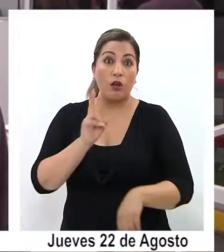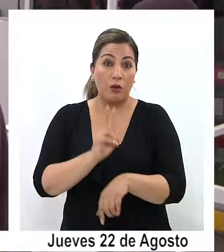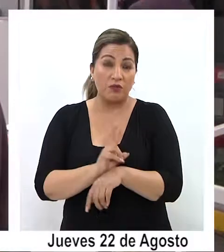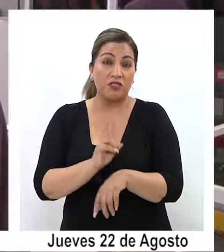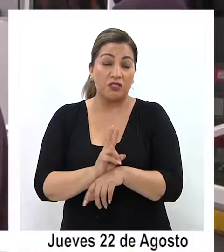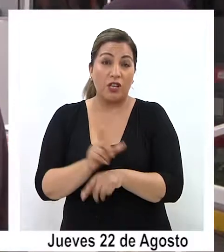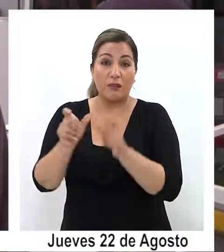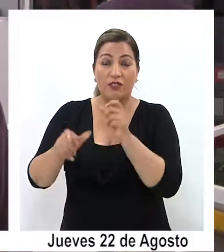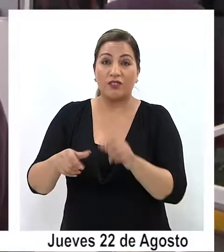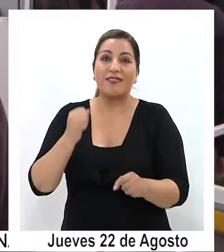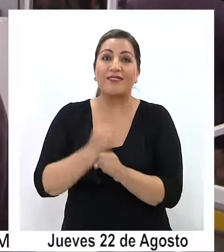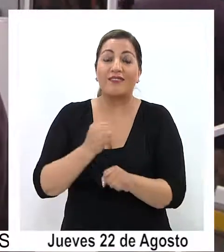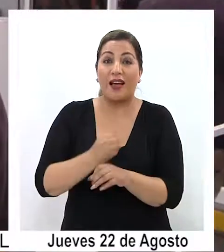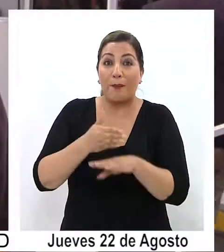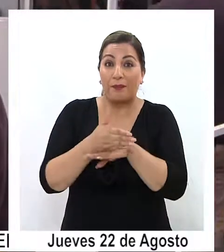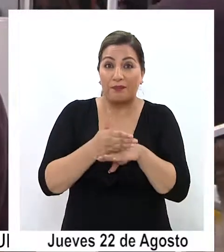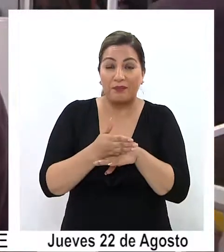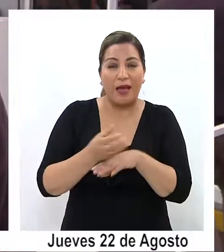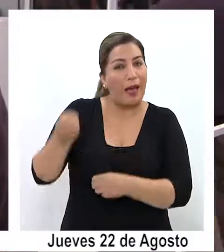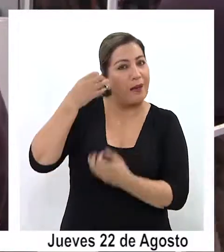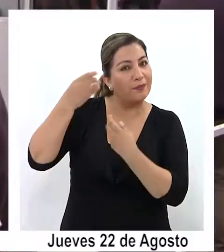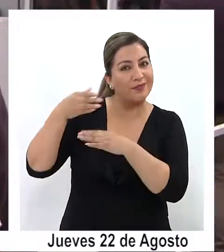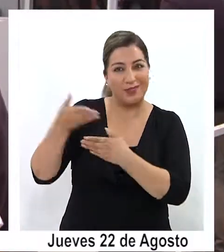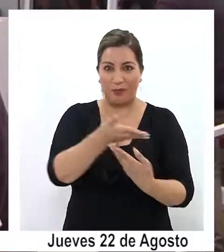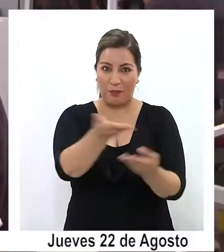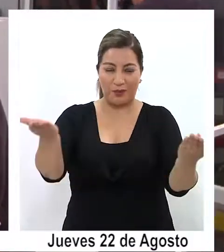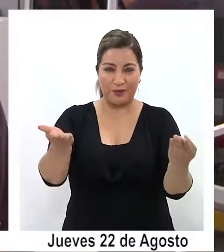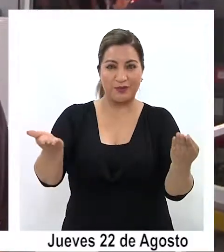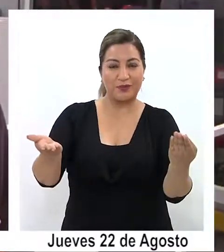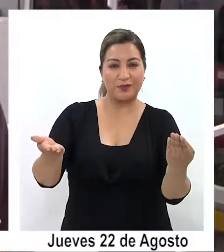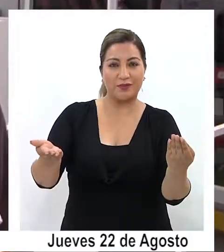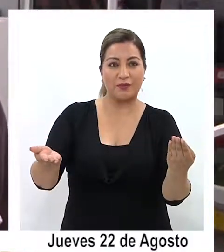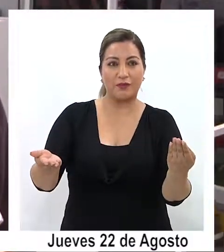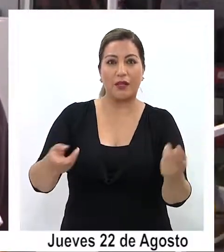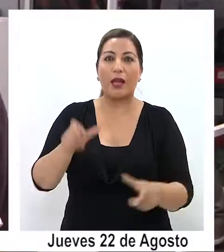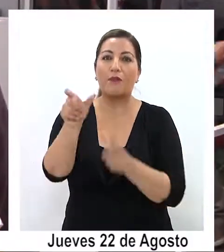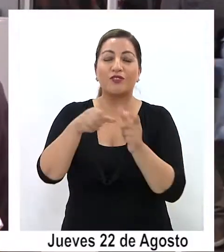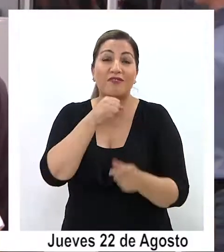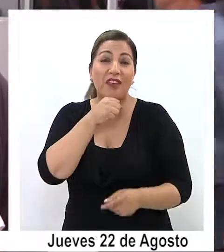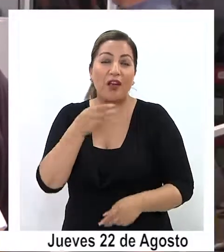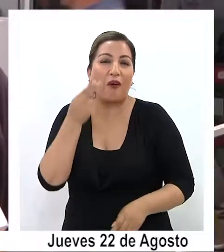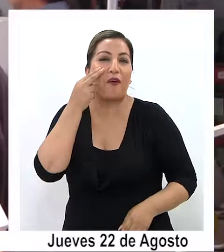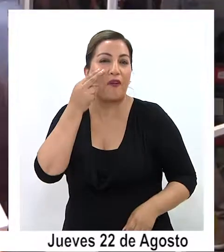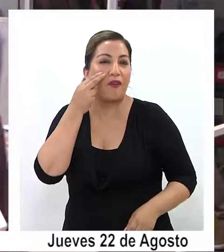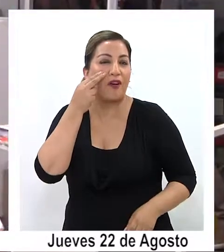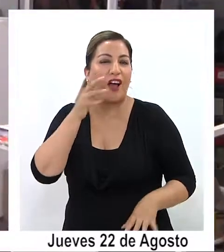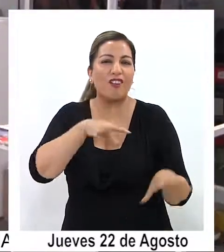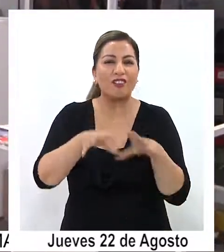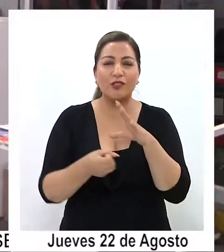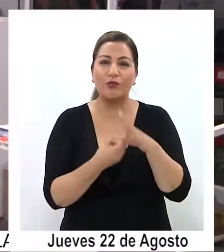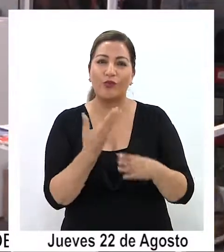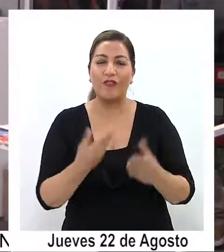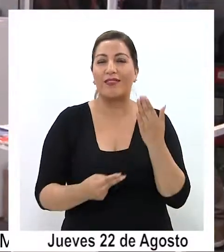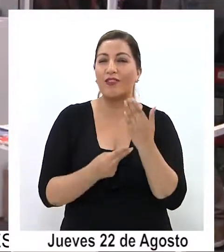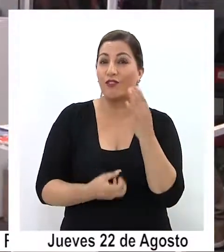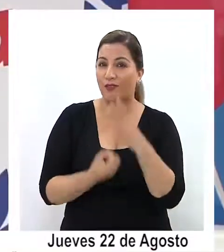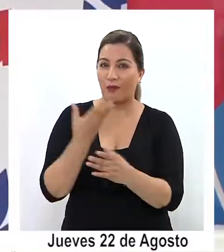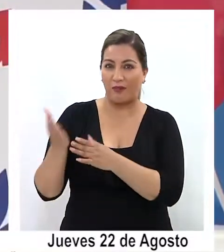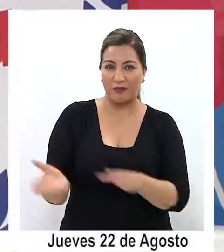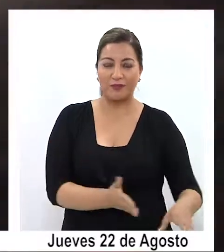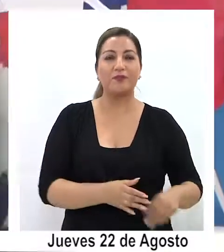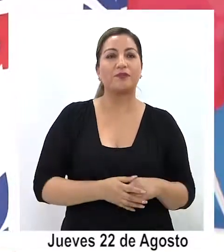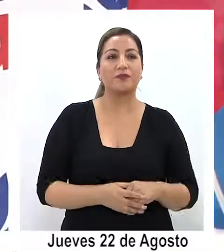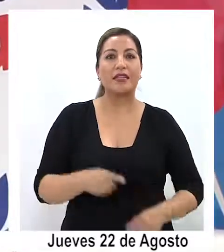aprendan más, porque en el fondo esto es para ellos, digamos, para que los viejos vengan, aprendan y conozcan productos nuevos, las tecnologías nuevas.